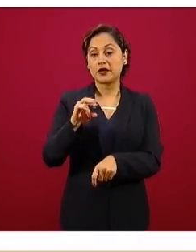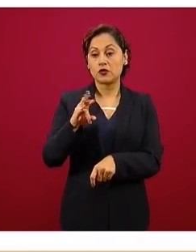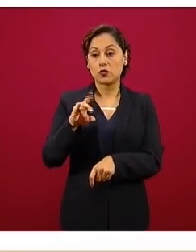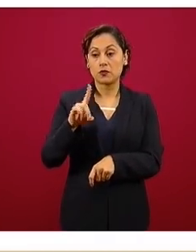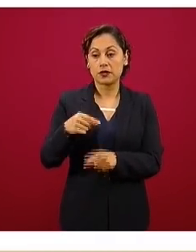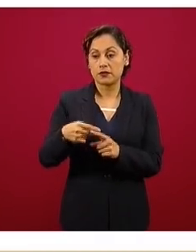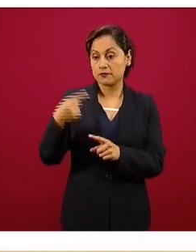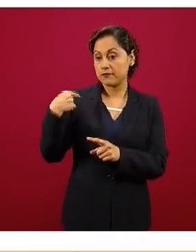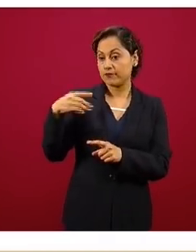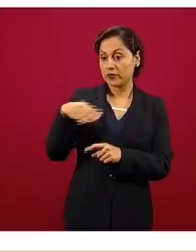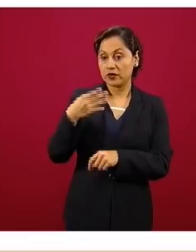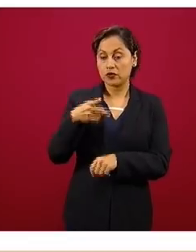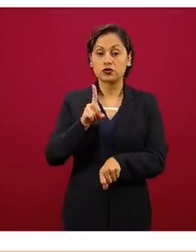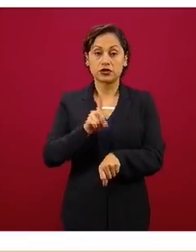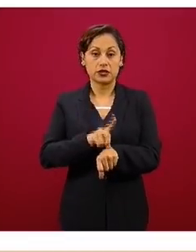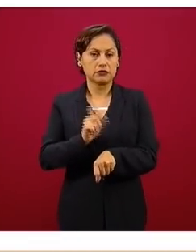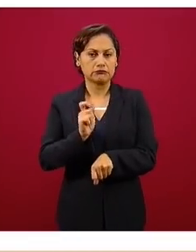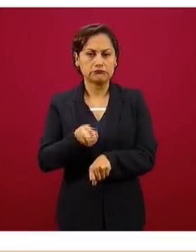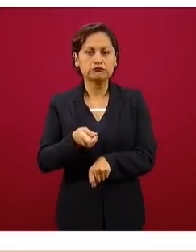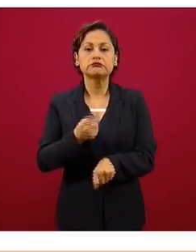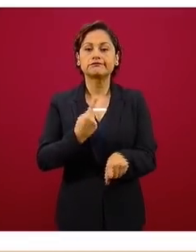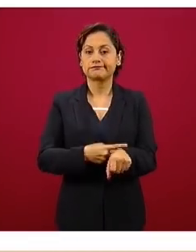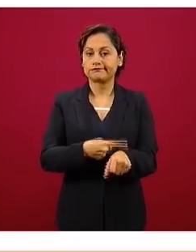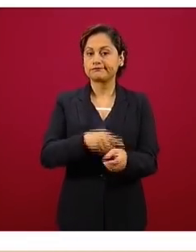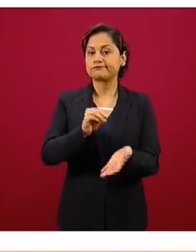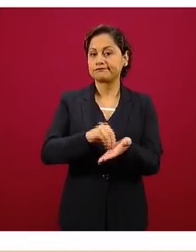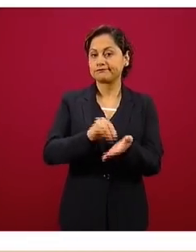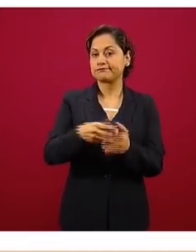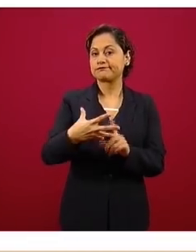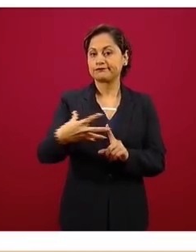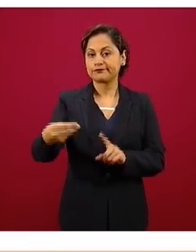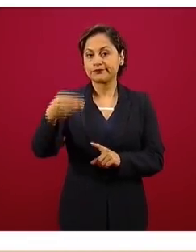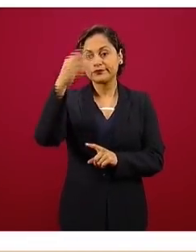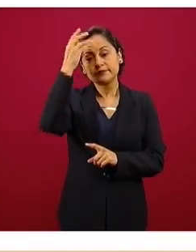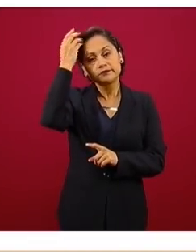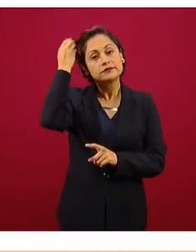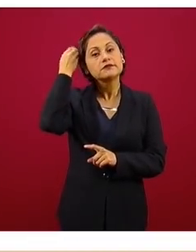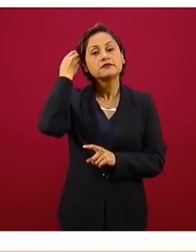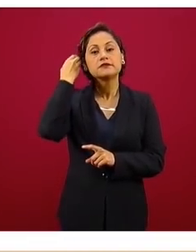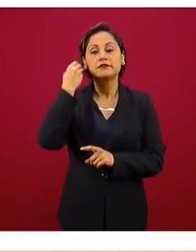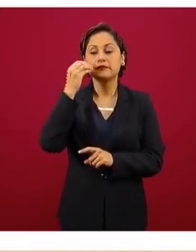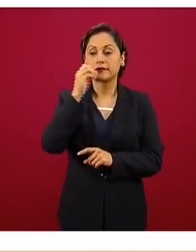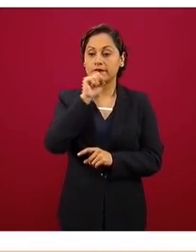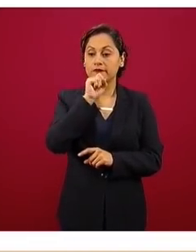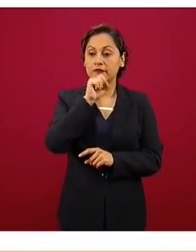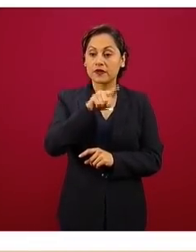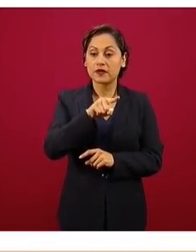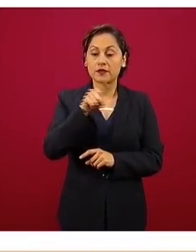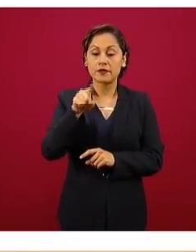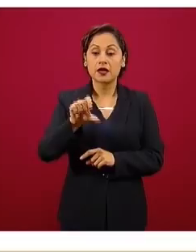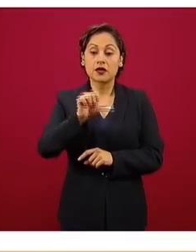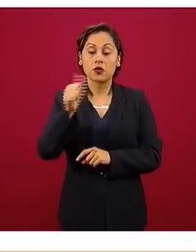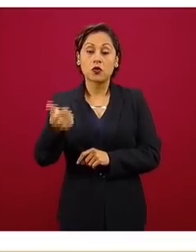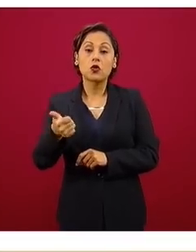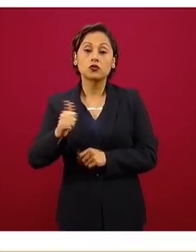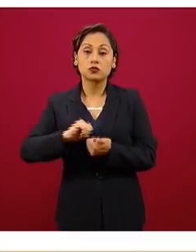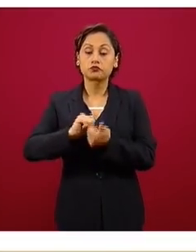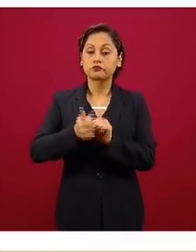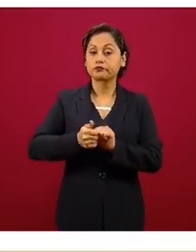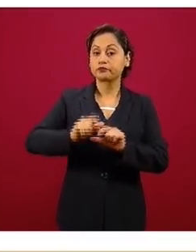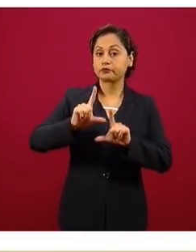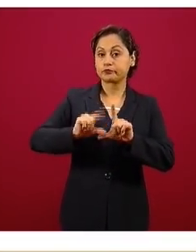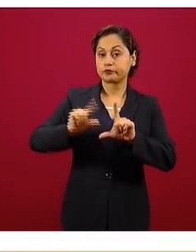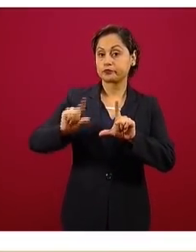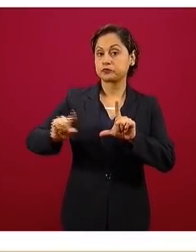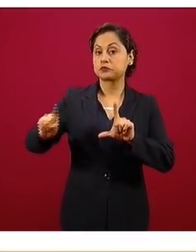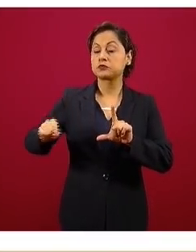últimos 14 días, 11 por cada 100.000. Y en la siguiente lo vemos también representado por entidad federativa.